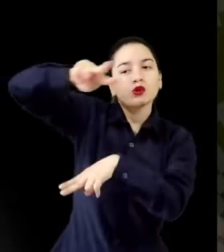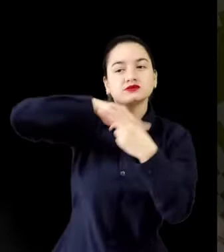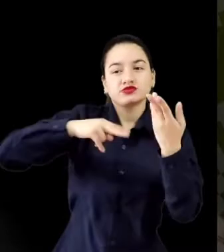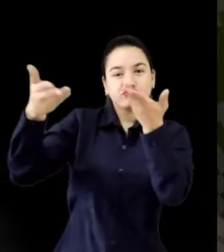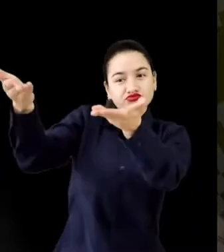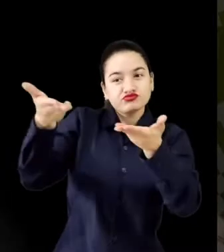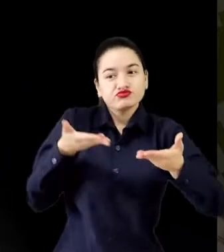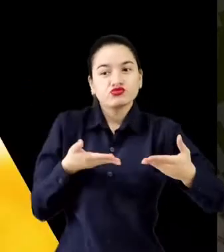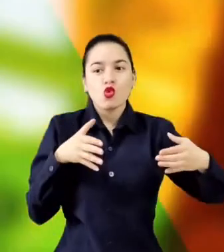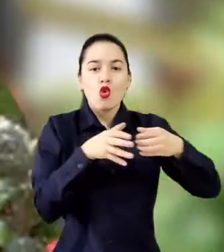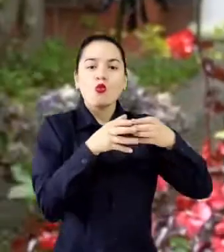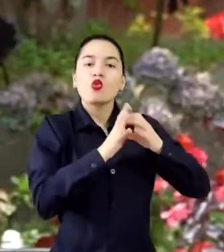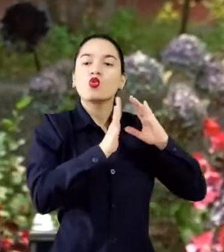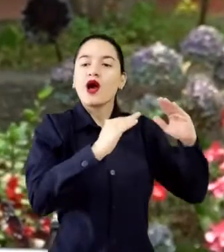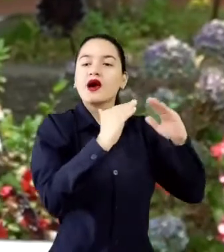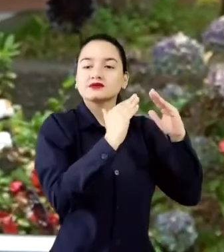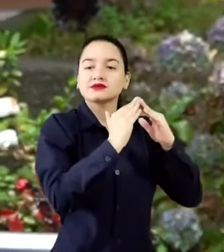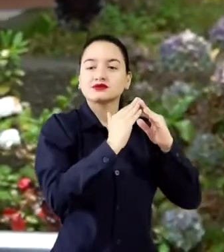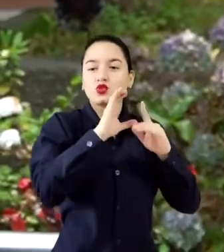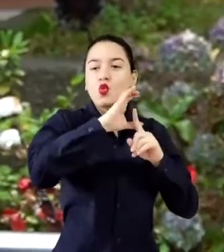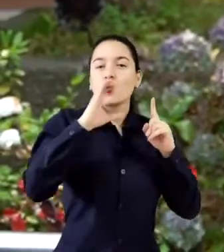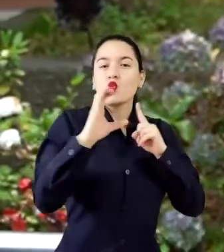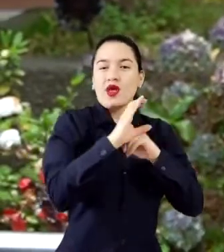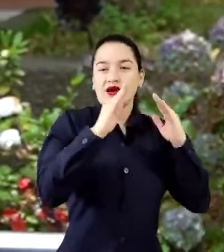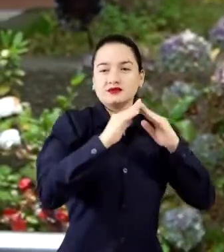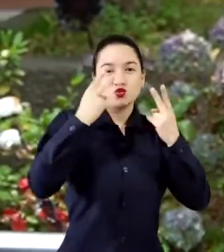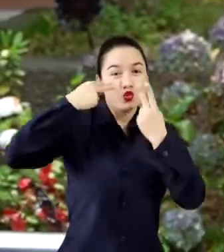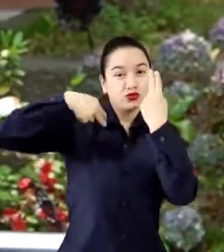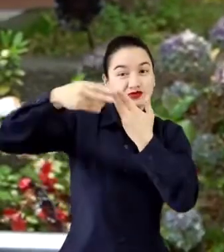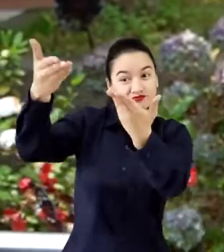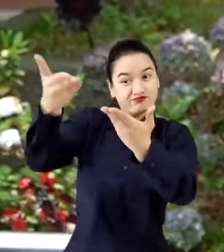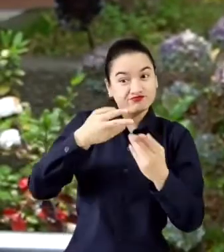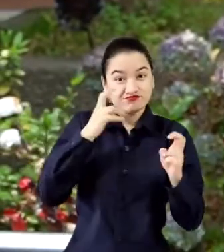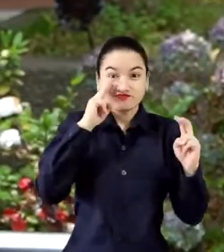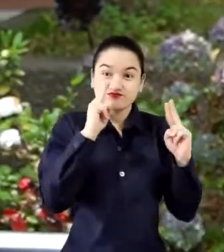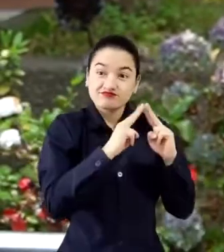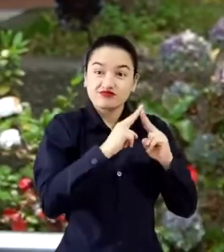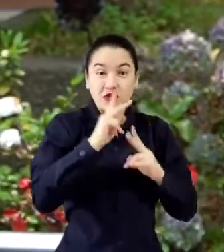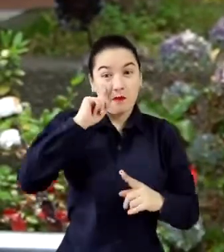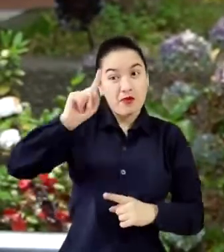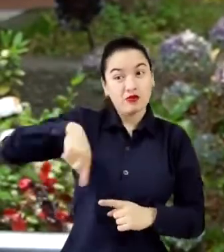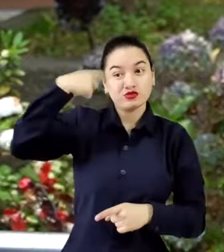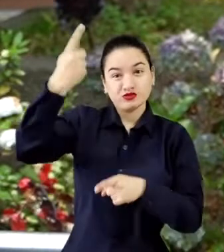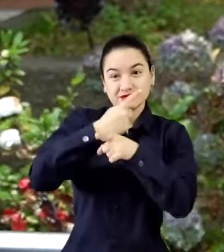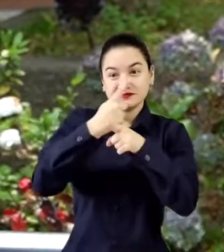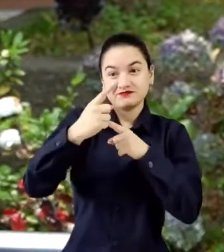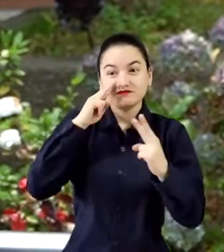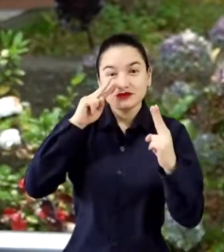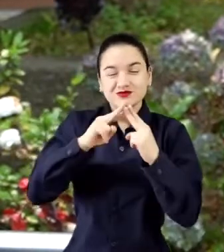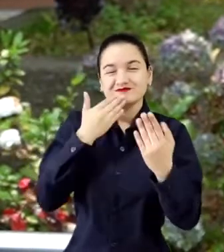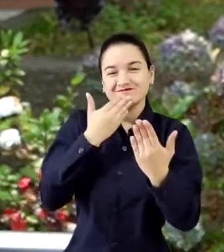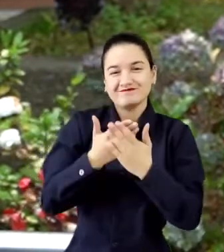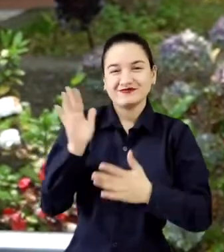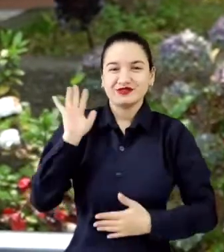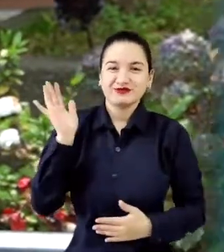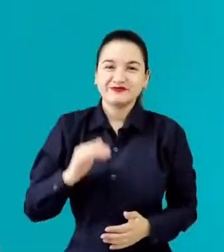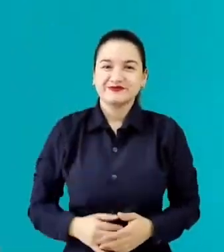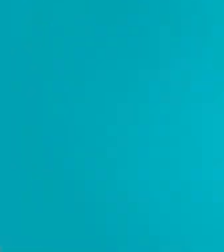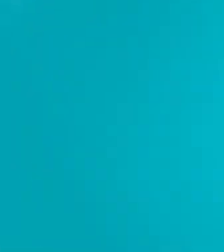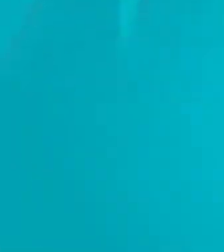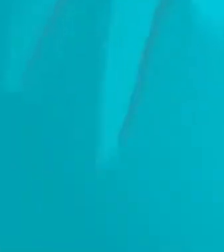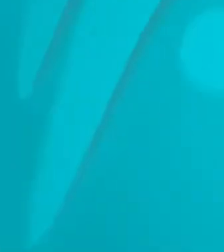vida, este martes 23 de agosto a partir de las 5 de la tarde por el Facebook Live de la Dirección de Cultura de Nariño.